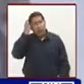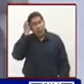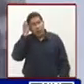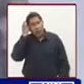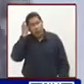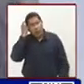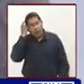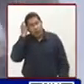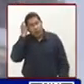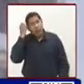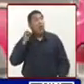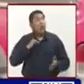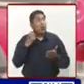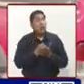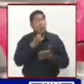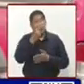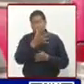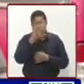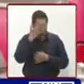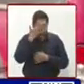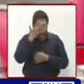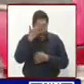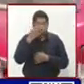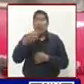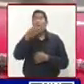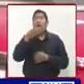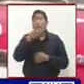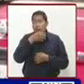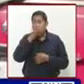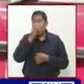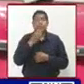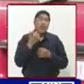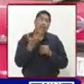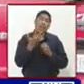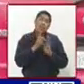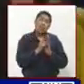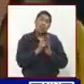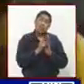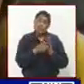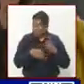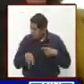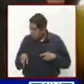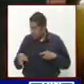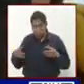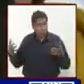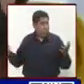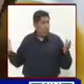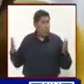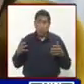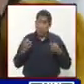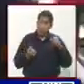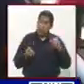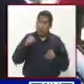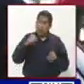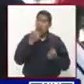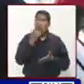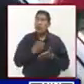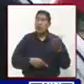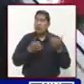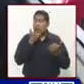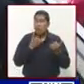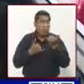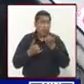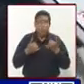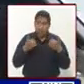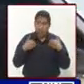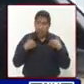lugar? ¿Qué pasó? Me he ido a comprar al frente, a tomar apicito, de ahí unos 5 minutos, y a la vuelta ya no había mi auto también. ¿Qué características tiene